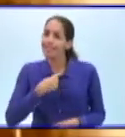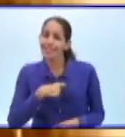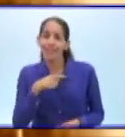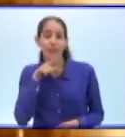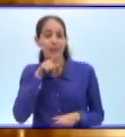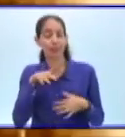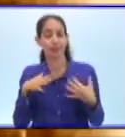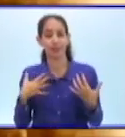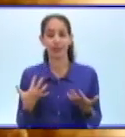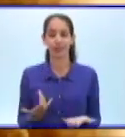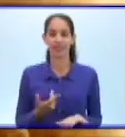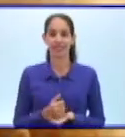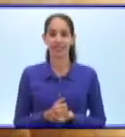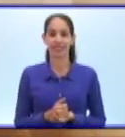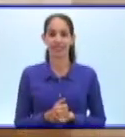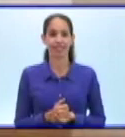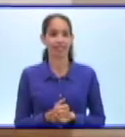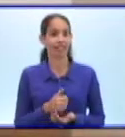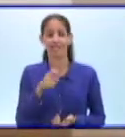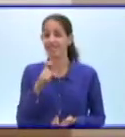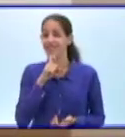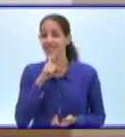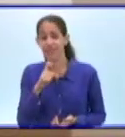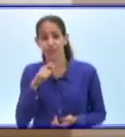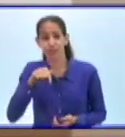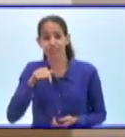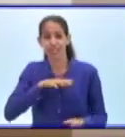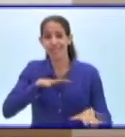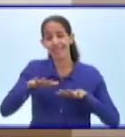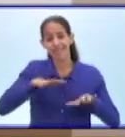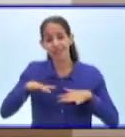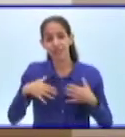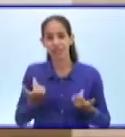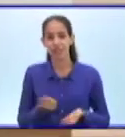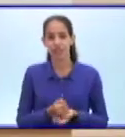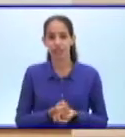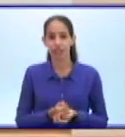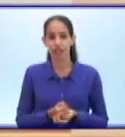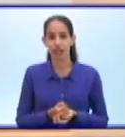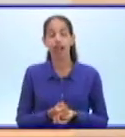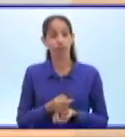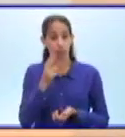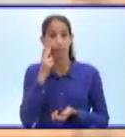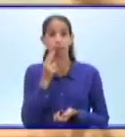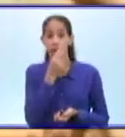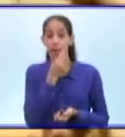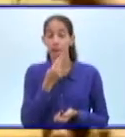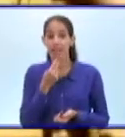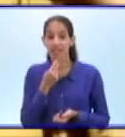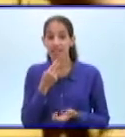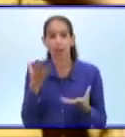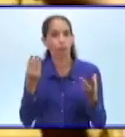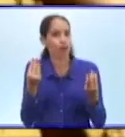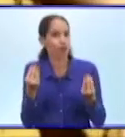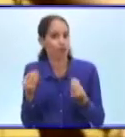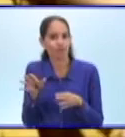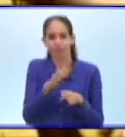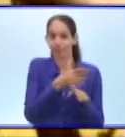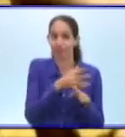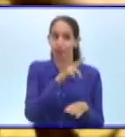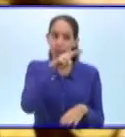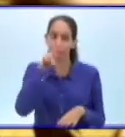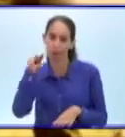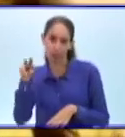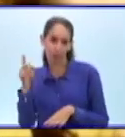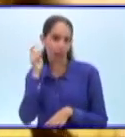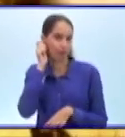Es horrible mi situación. Se ha hablado de los muchos amores que tuvo Martí y Carmen no era ajena a ello. Guatemala y la niña